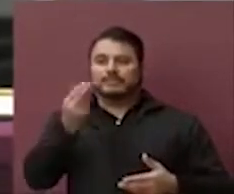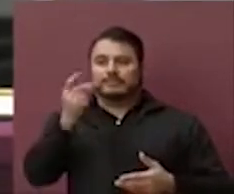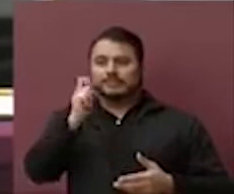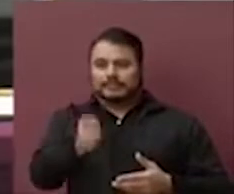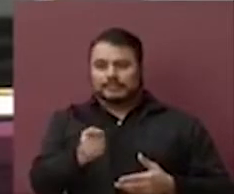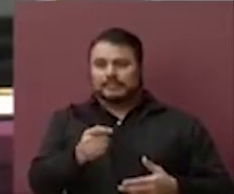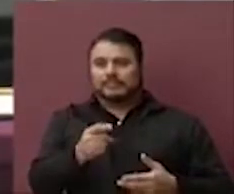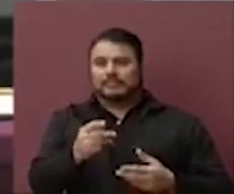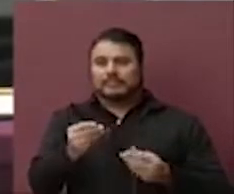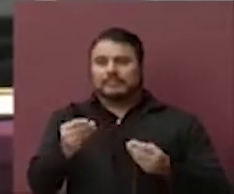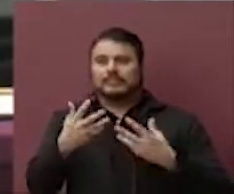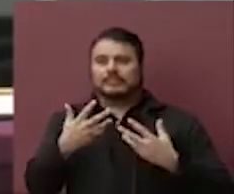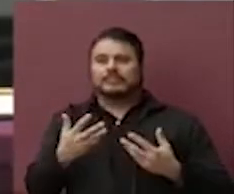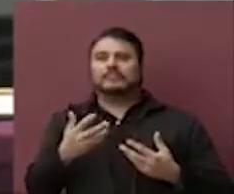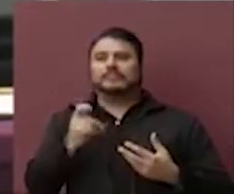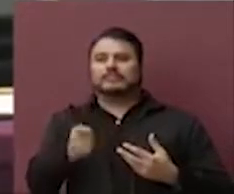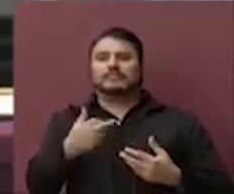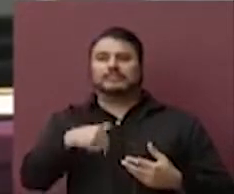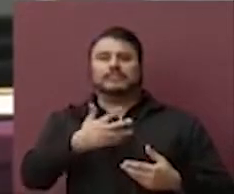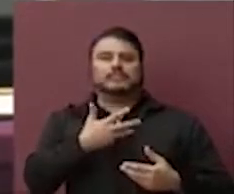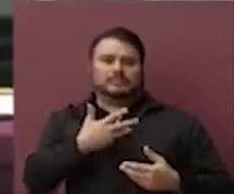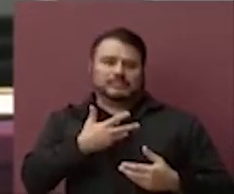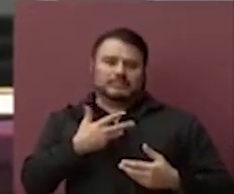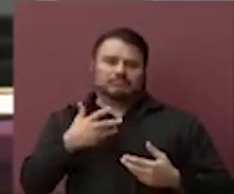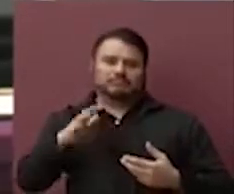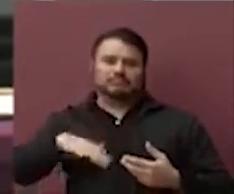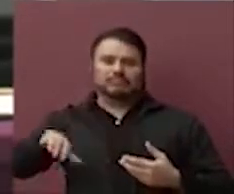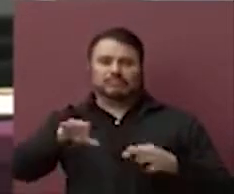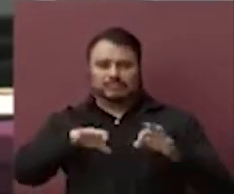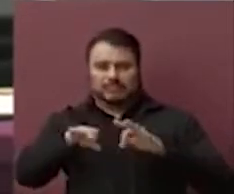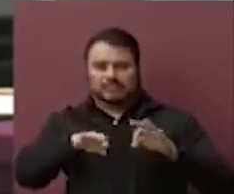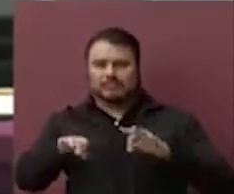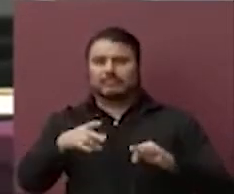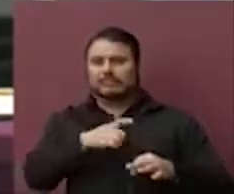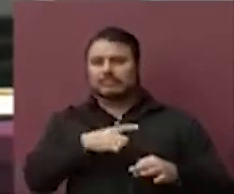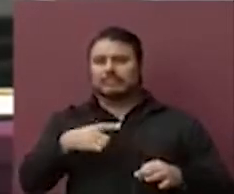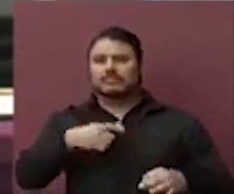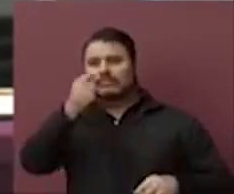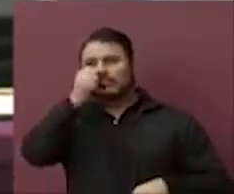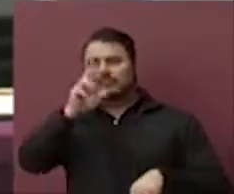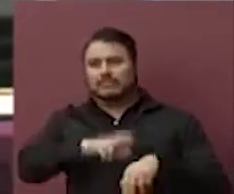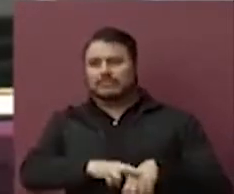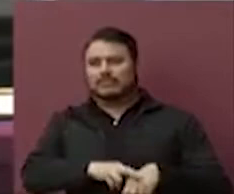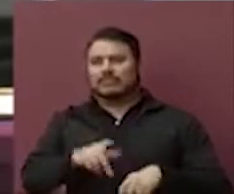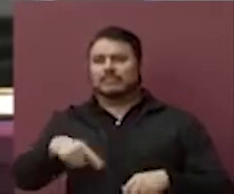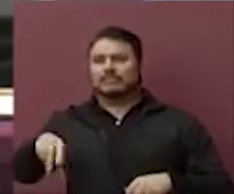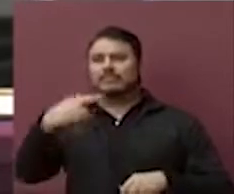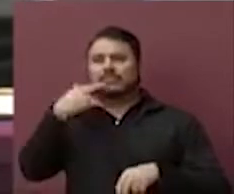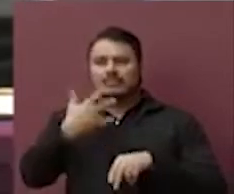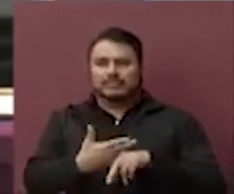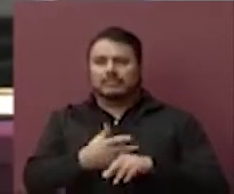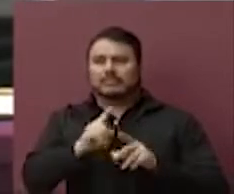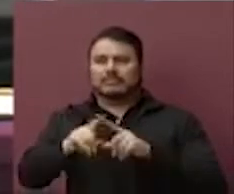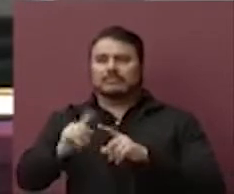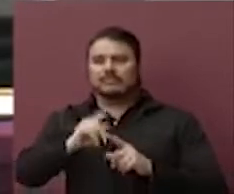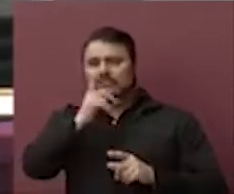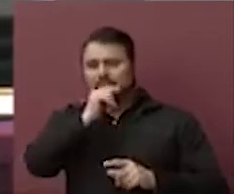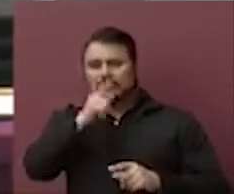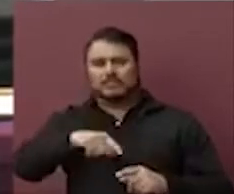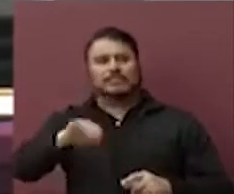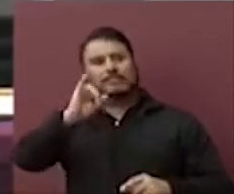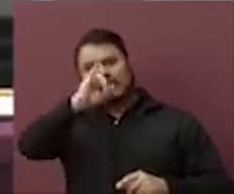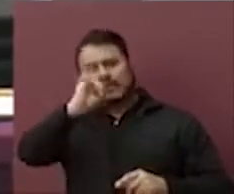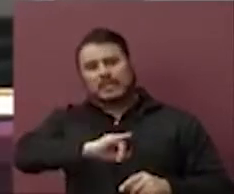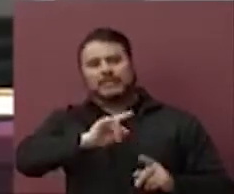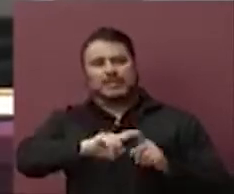darlos. Tenemos una área operativa 100% que tiene la Secretaría, que está a cargo de toda la corporación policíaca, con los jefes de